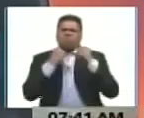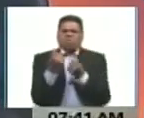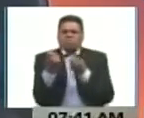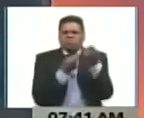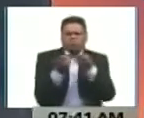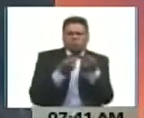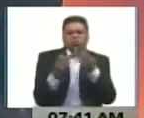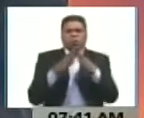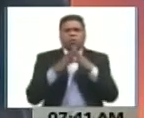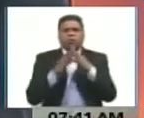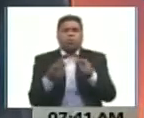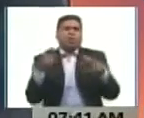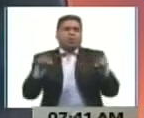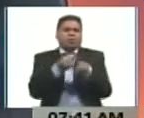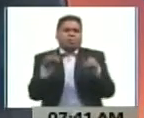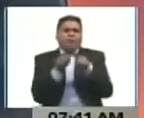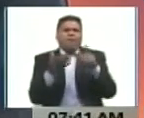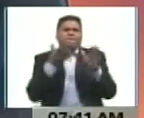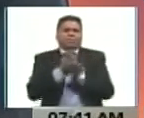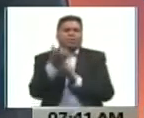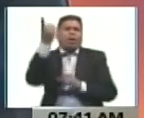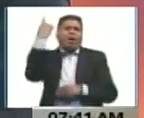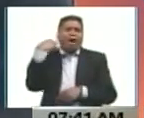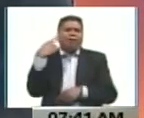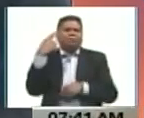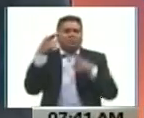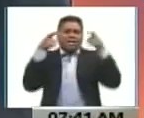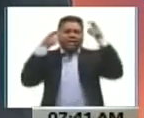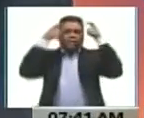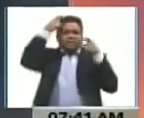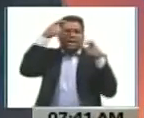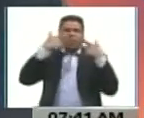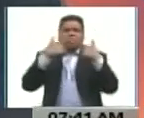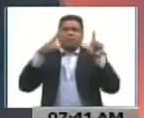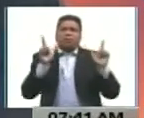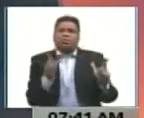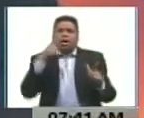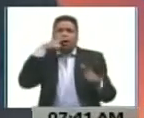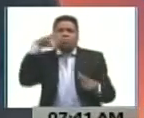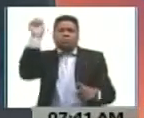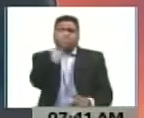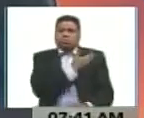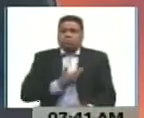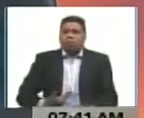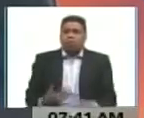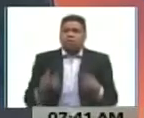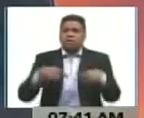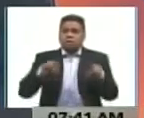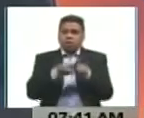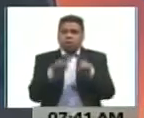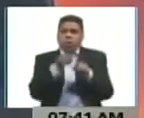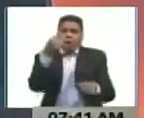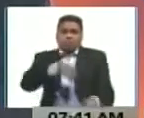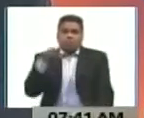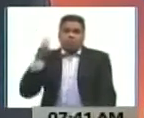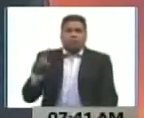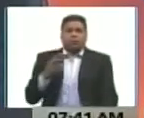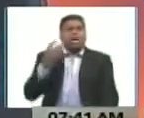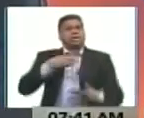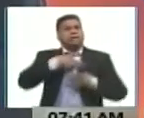Venezuela con Hugo Chávez, como pasa en Venezuela con el presidente Nicolás Maduro. Por eso, concentrarse en Venezuela es un correlato